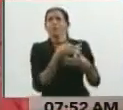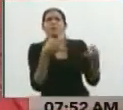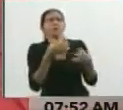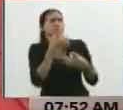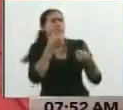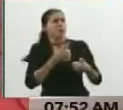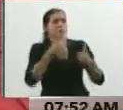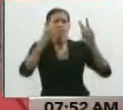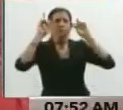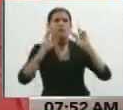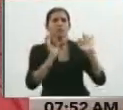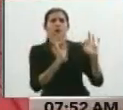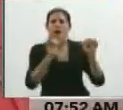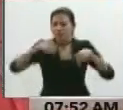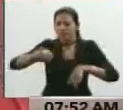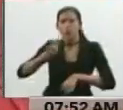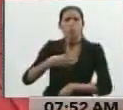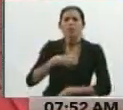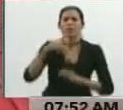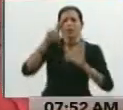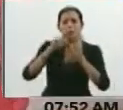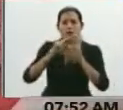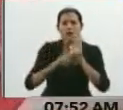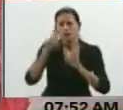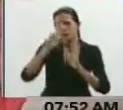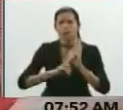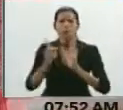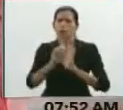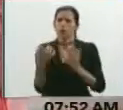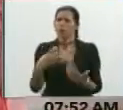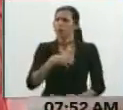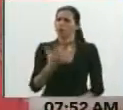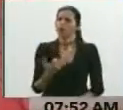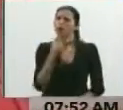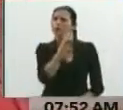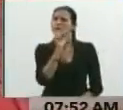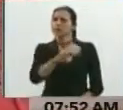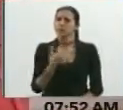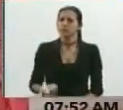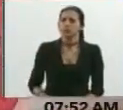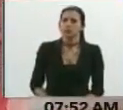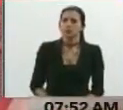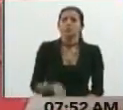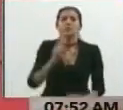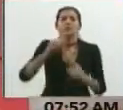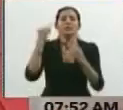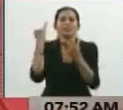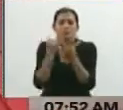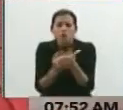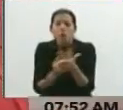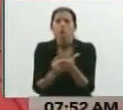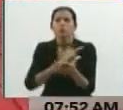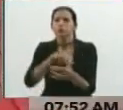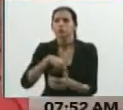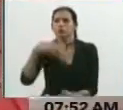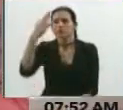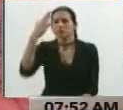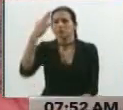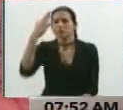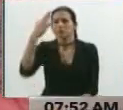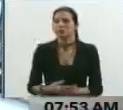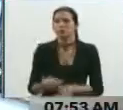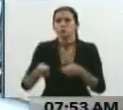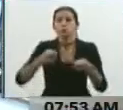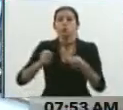conciencia revolucionaria bolivariana de que tienes que sentarte para poder nosotros sacar las regulaciones